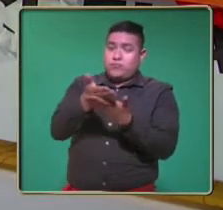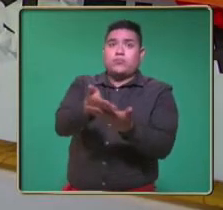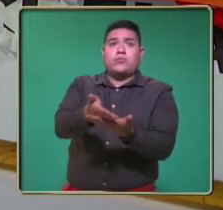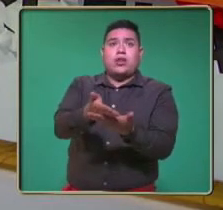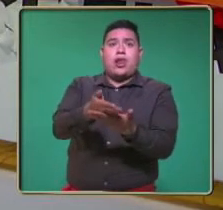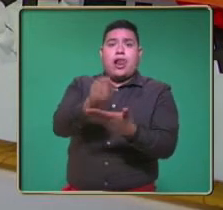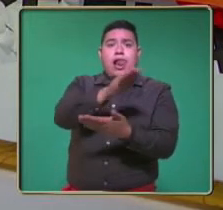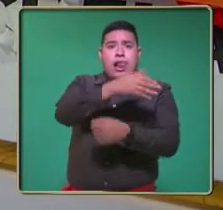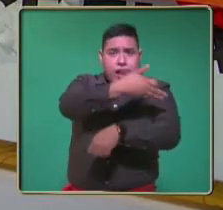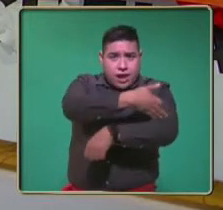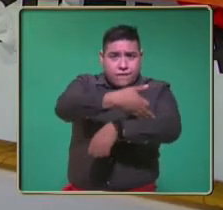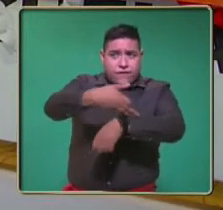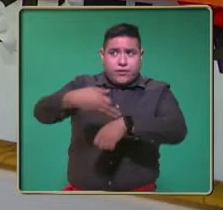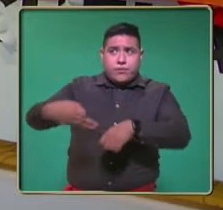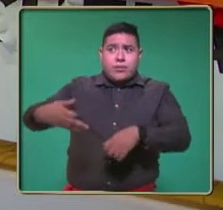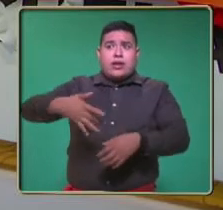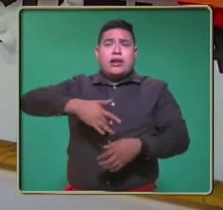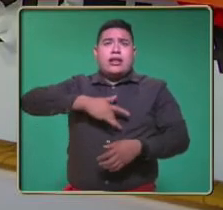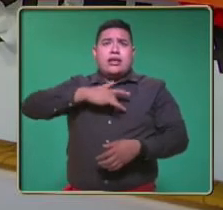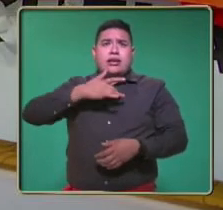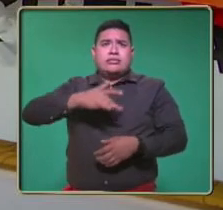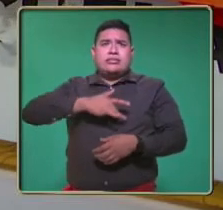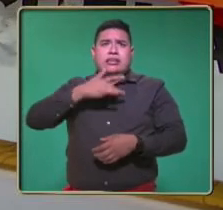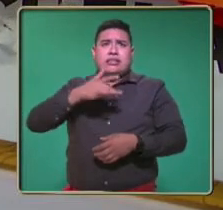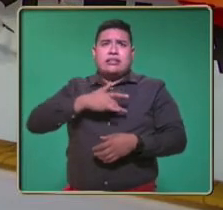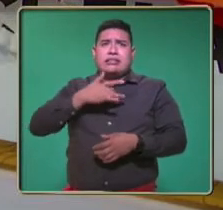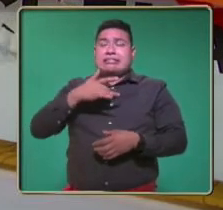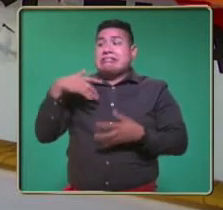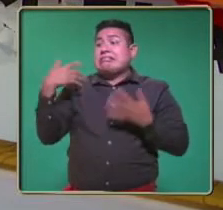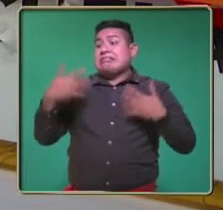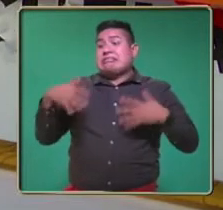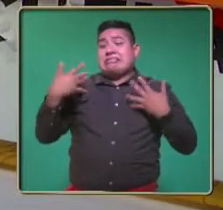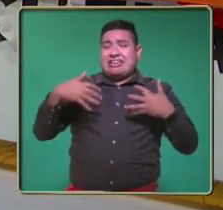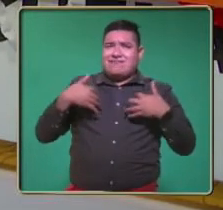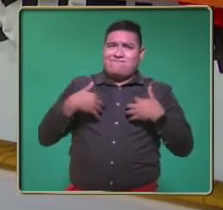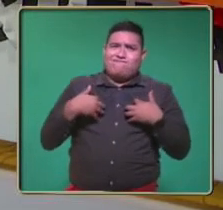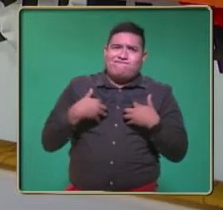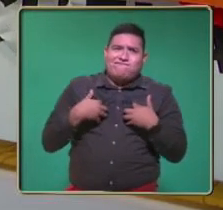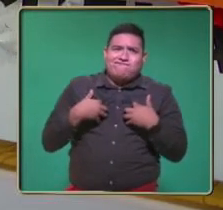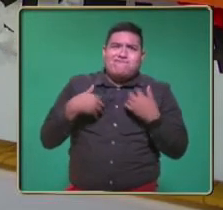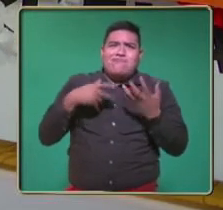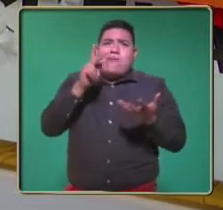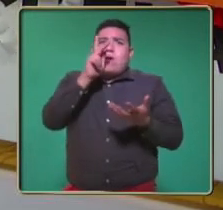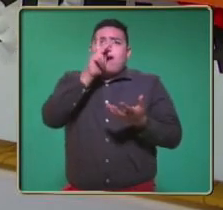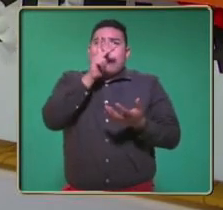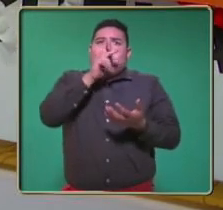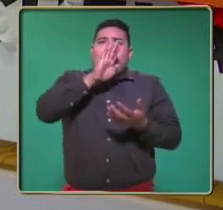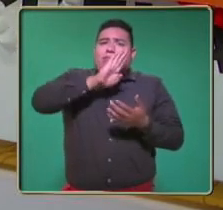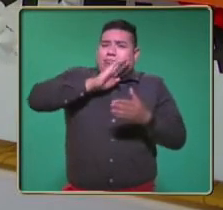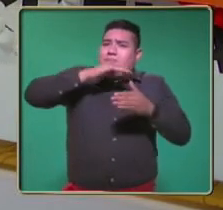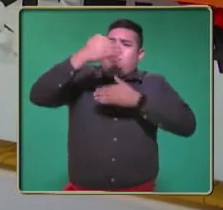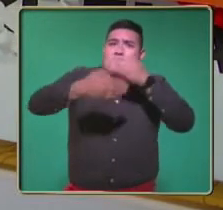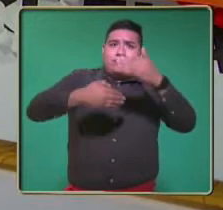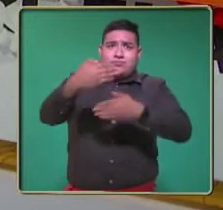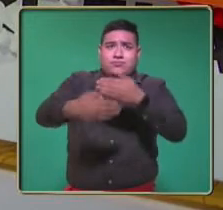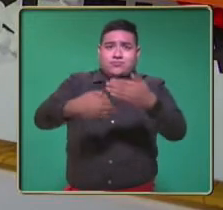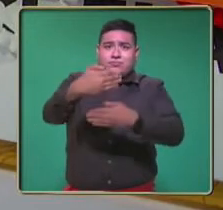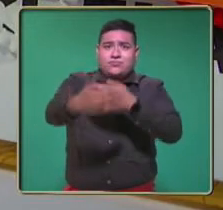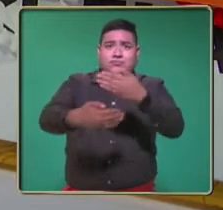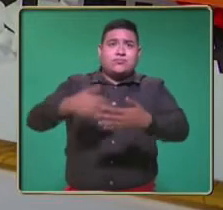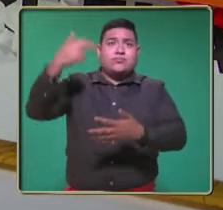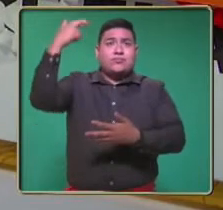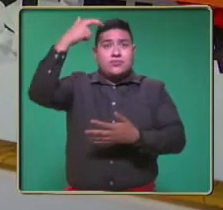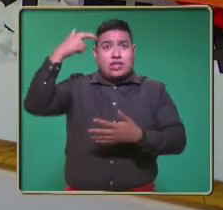familia siente que esto representa un golpe y los padres pasan por varias etapas